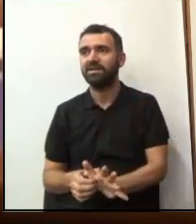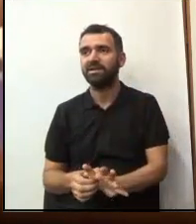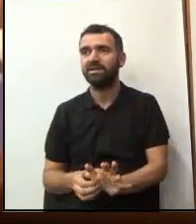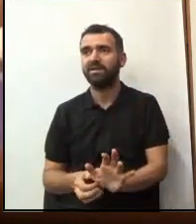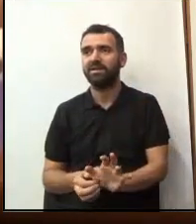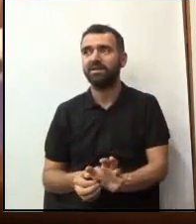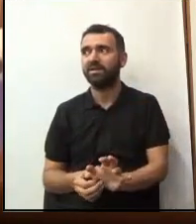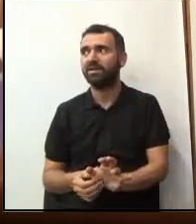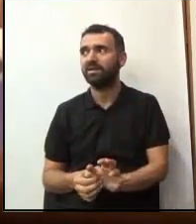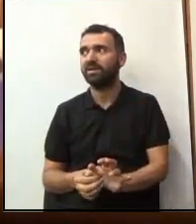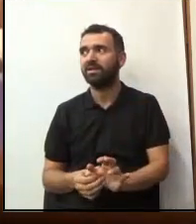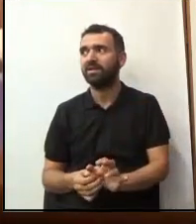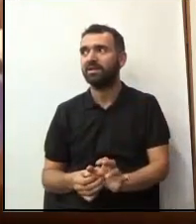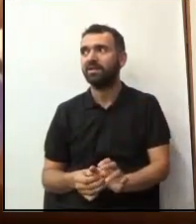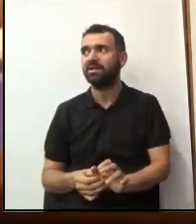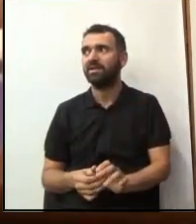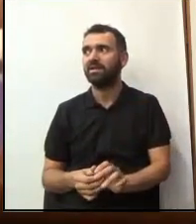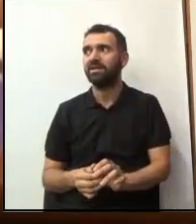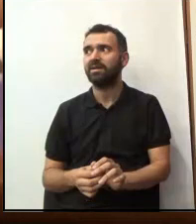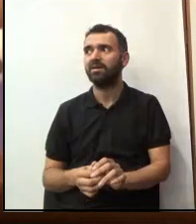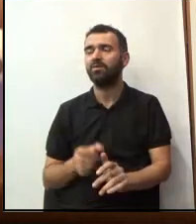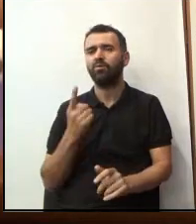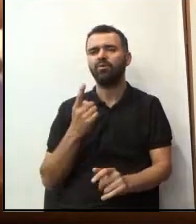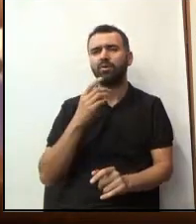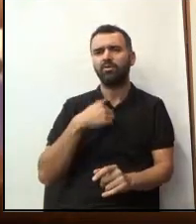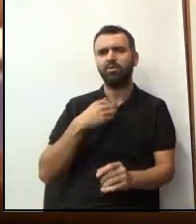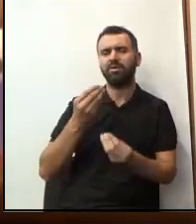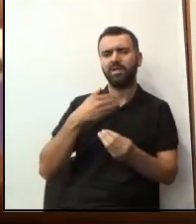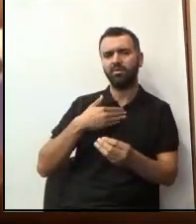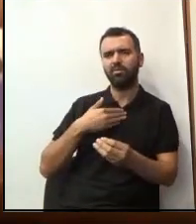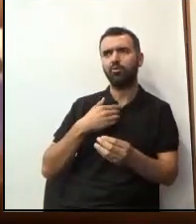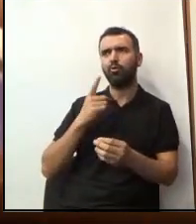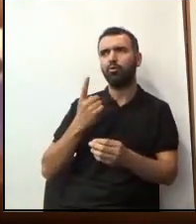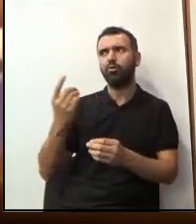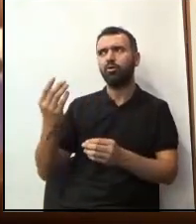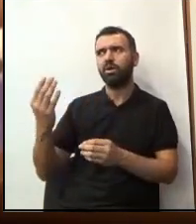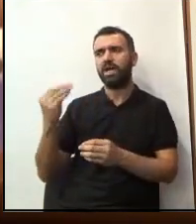Sí, a mí me pasa lo mismo, uno a la primera y después todos se refieren a uno y uno no se puede decir nada.